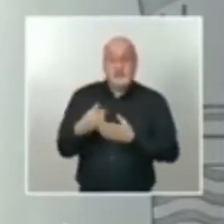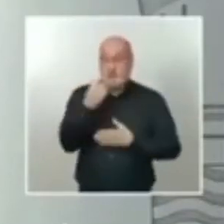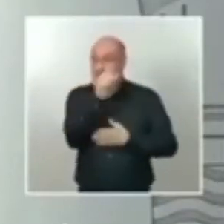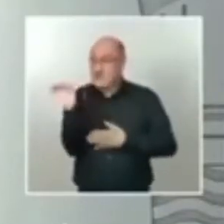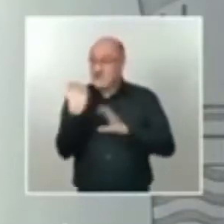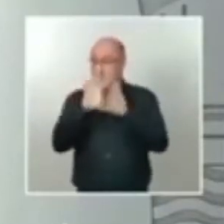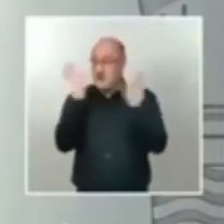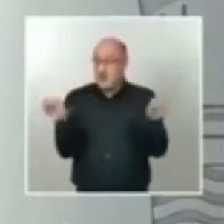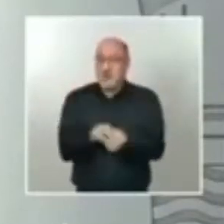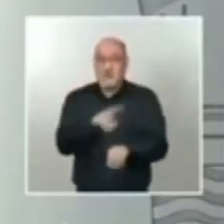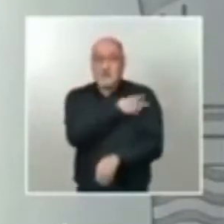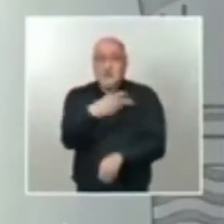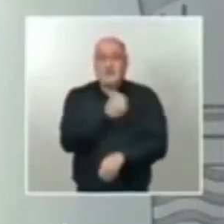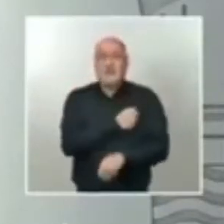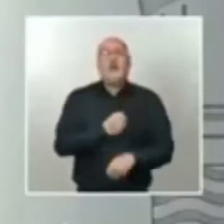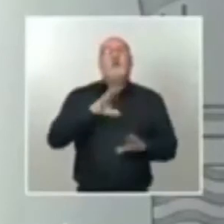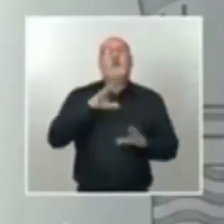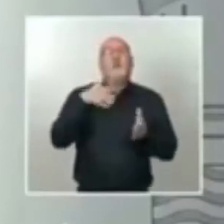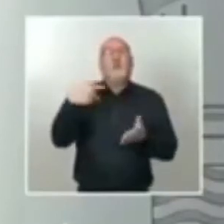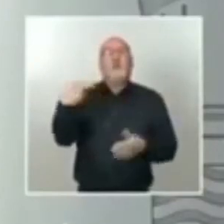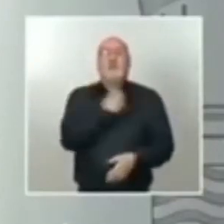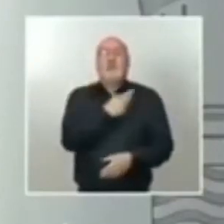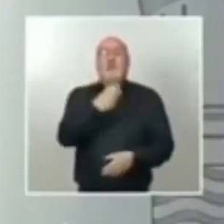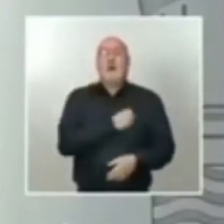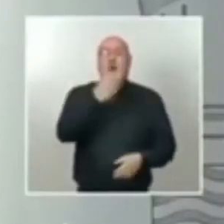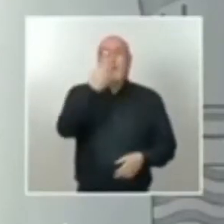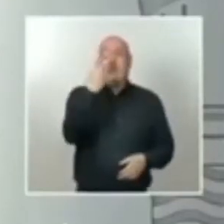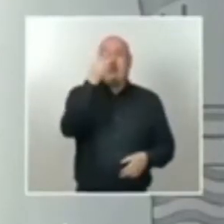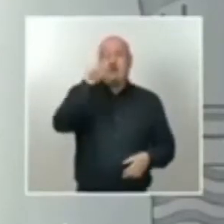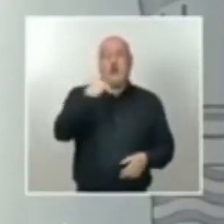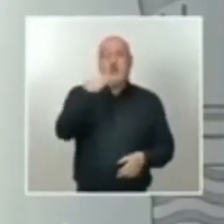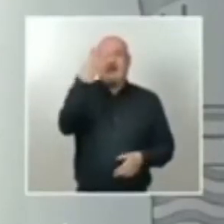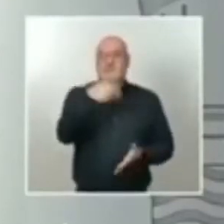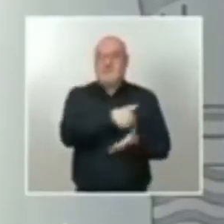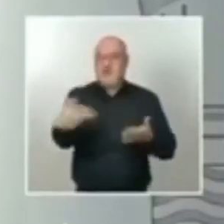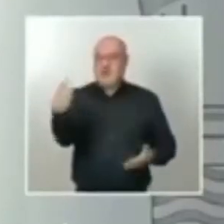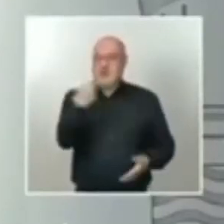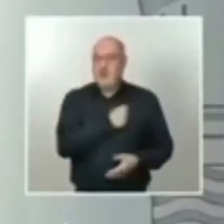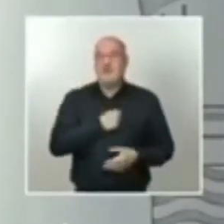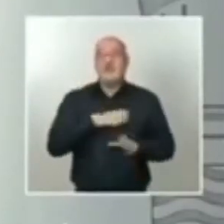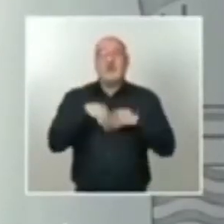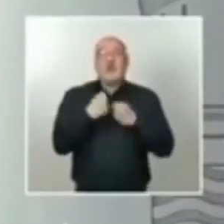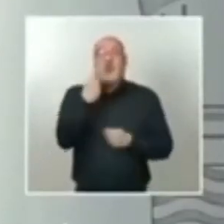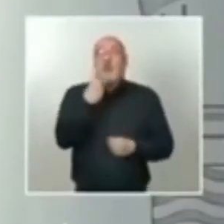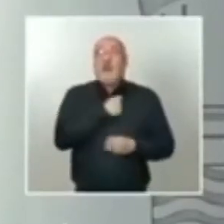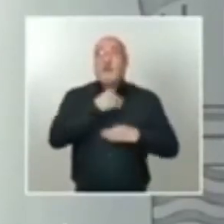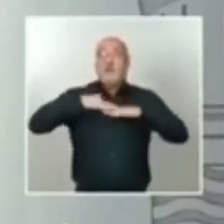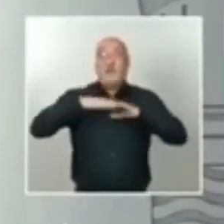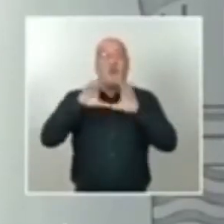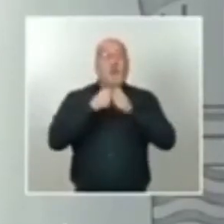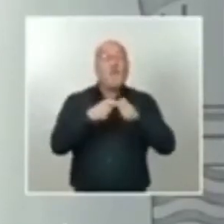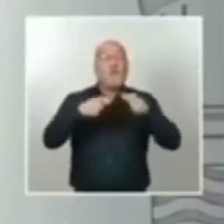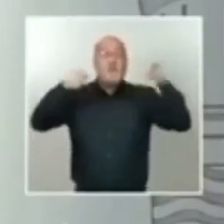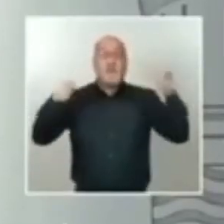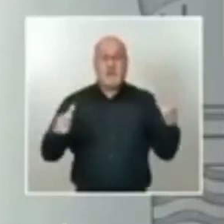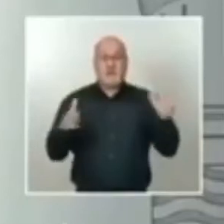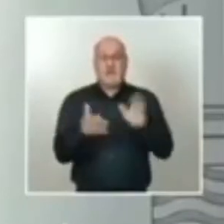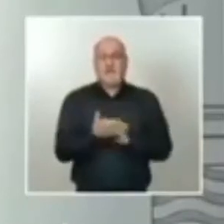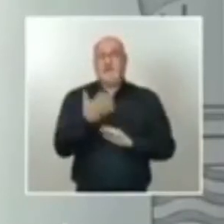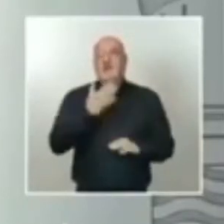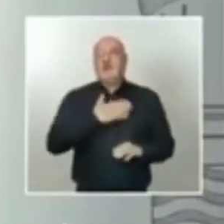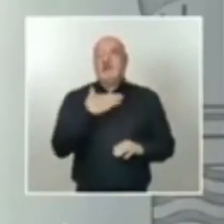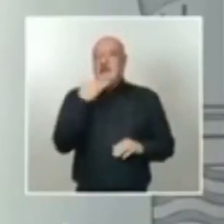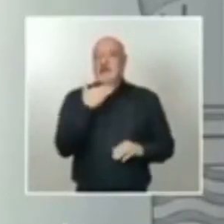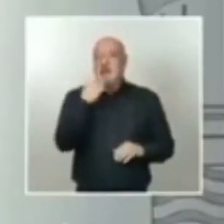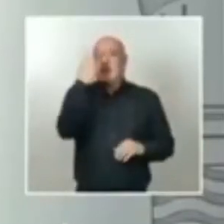más de 2,3 millones de dosis. Y el número de personas con al menos una dosis se ha incrementado en 1,4